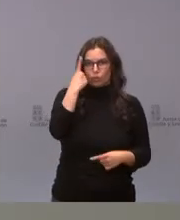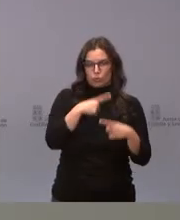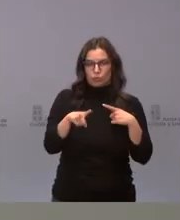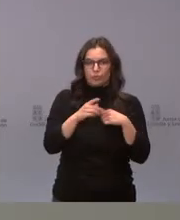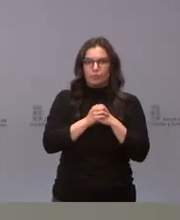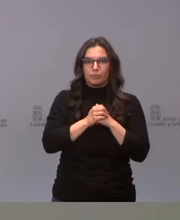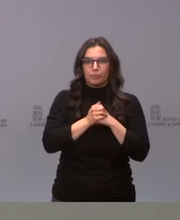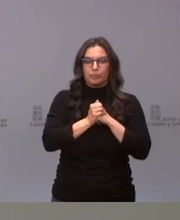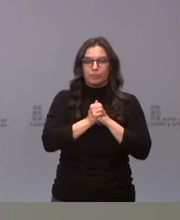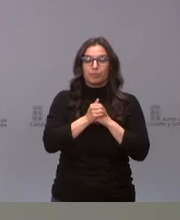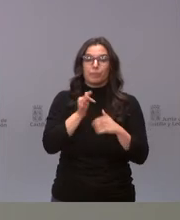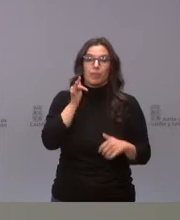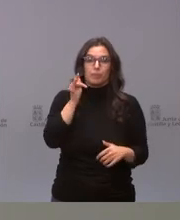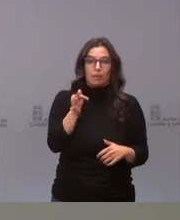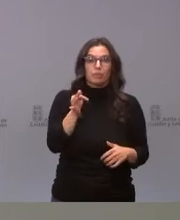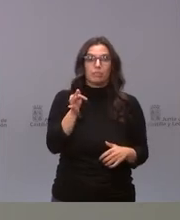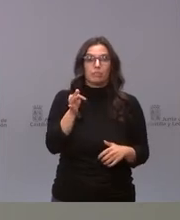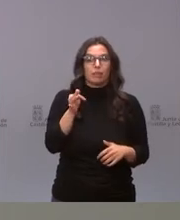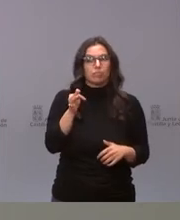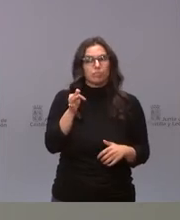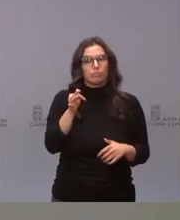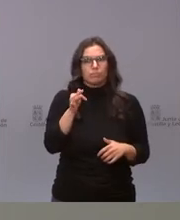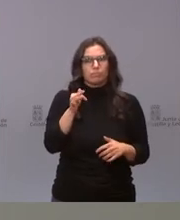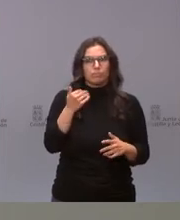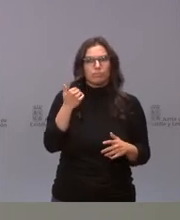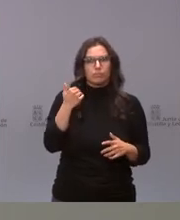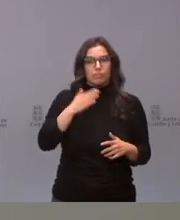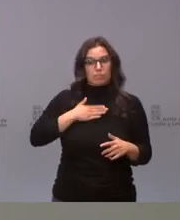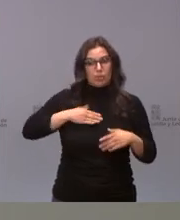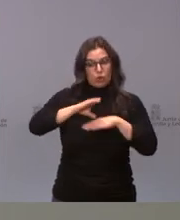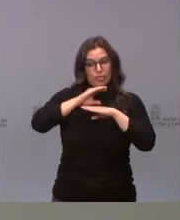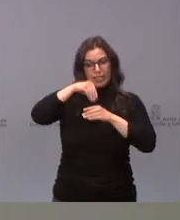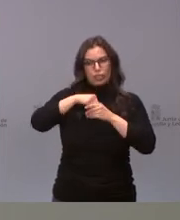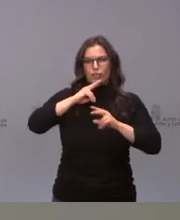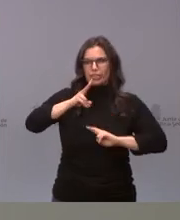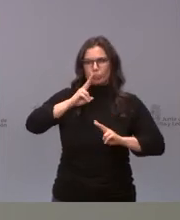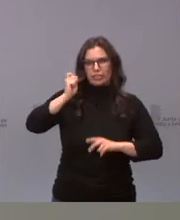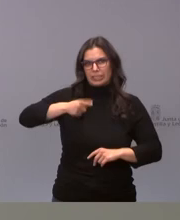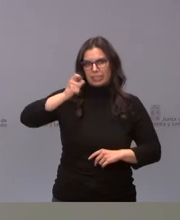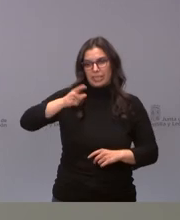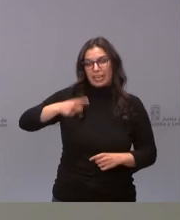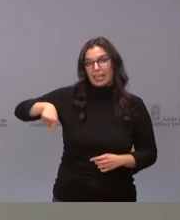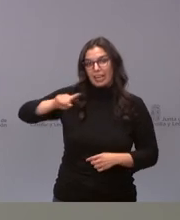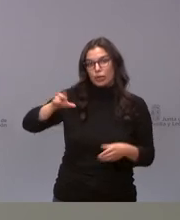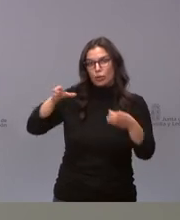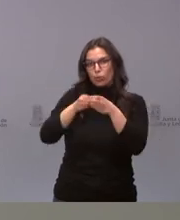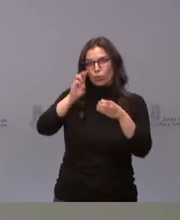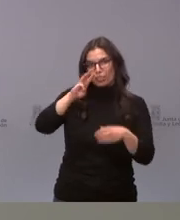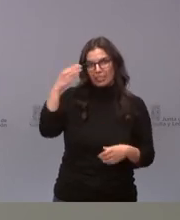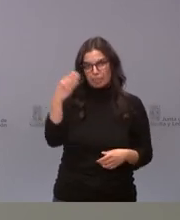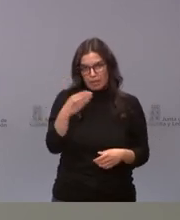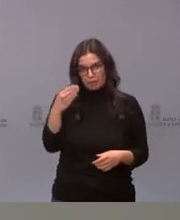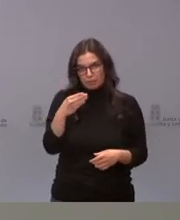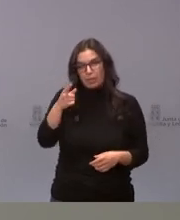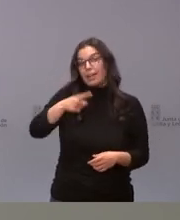y además está siendo bastante contestado dentro de mi propia consejería. Ellos pertenecen al grupo 3B. Ellos han